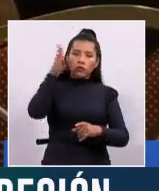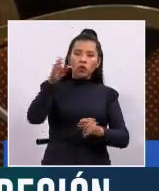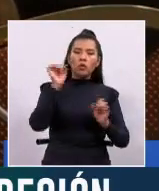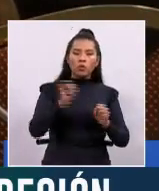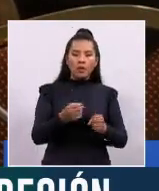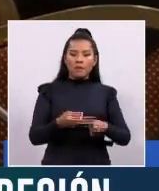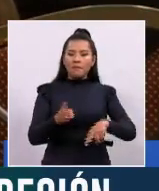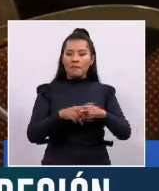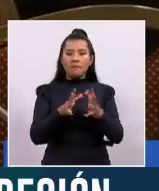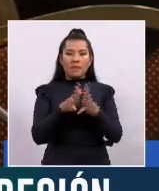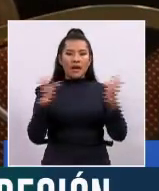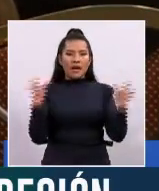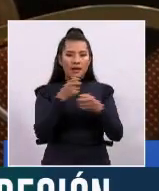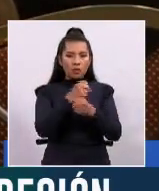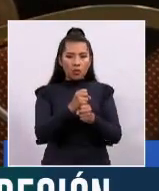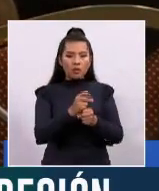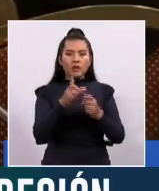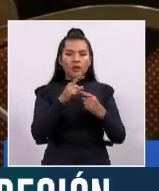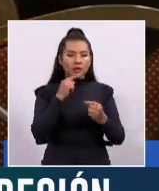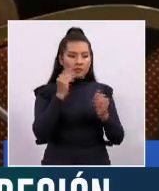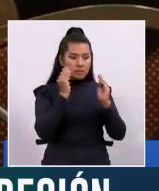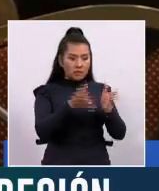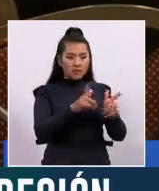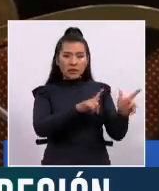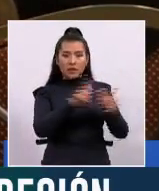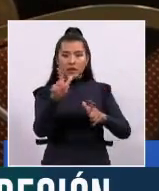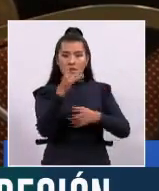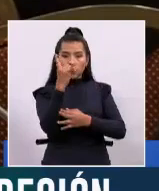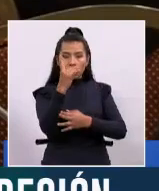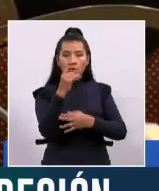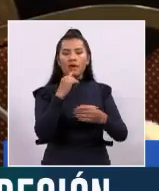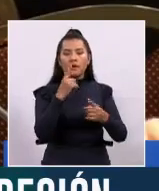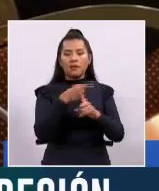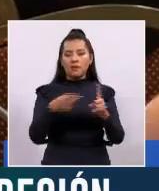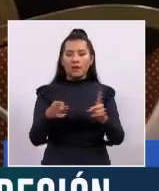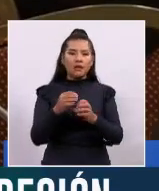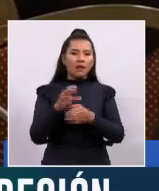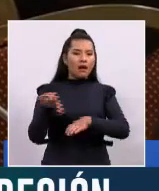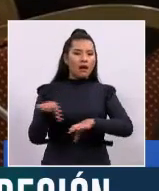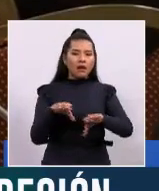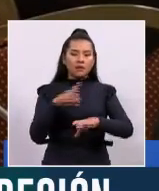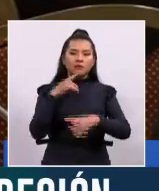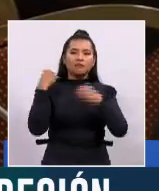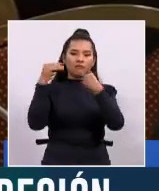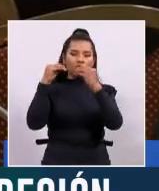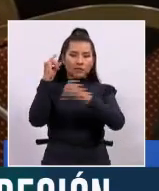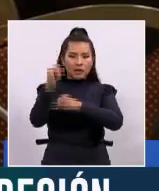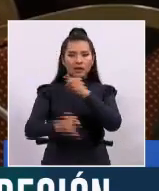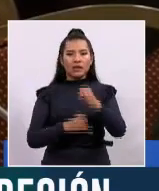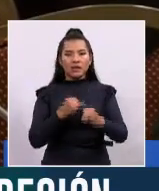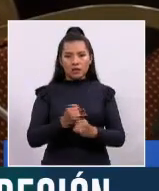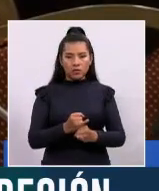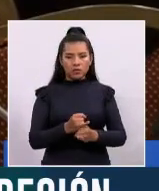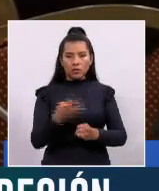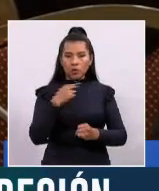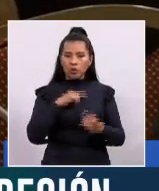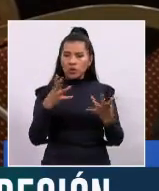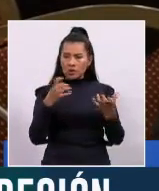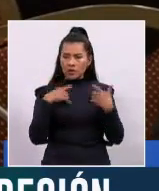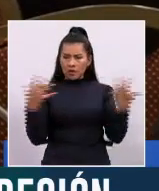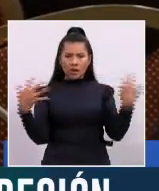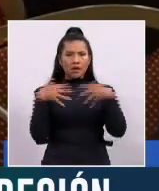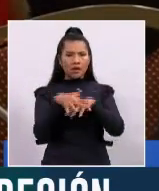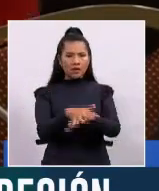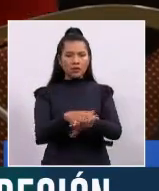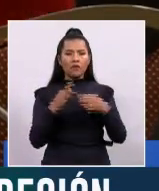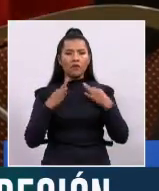región. Estamos convencidos de la necesidad de profundizar la integración física regional